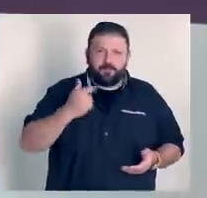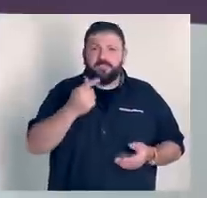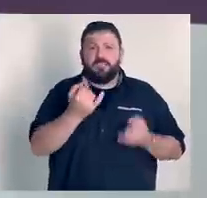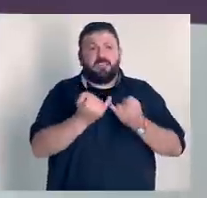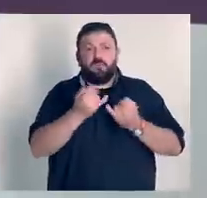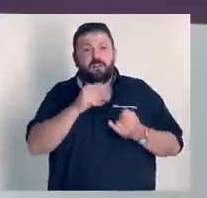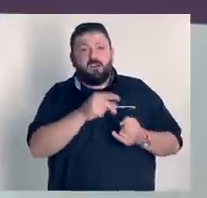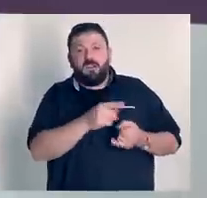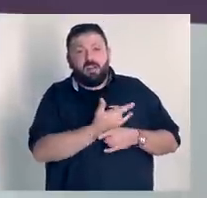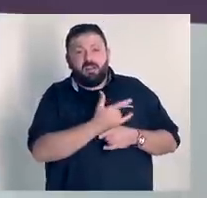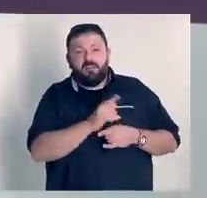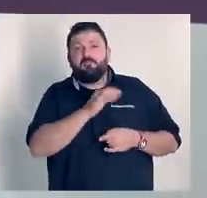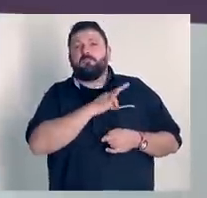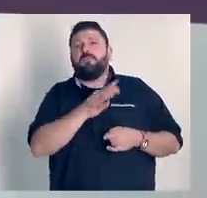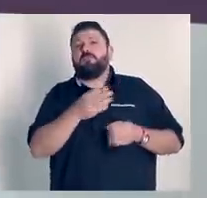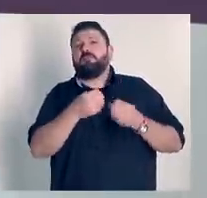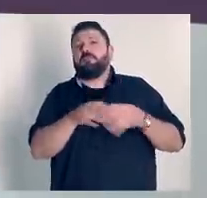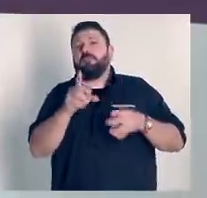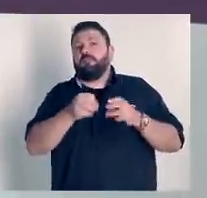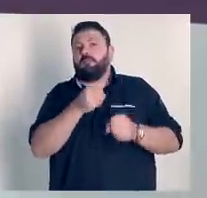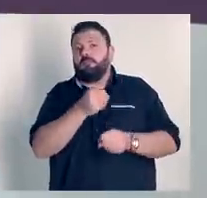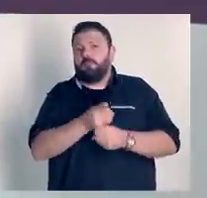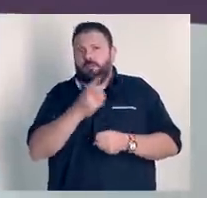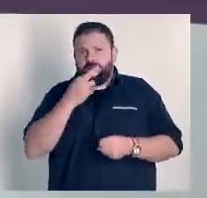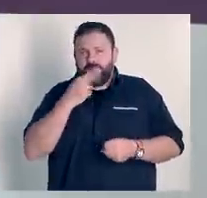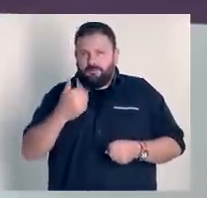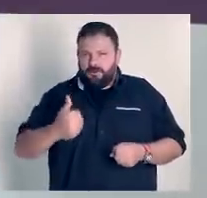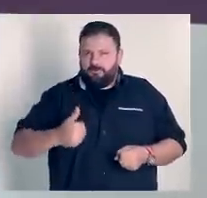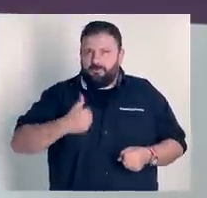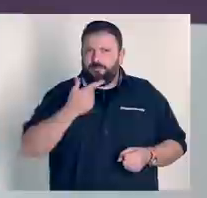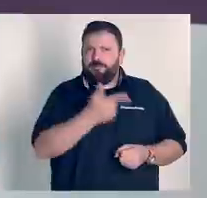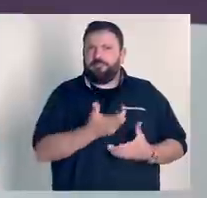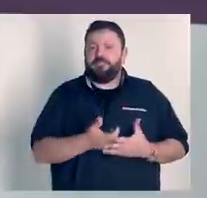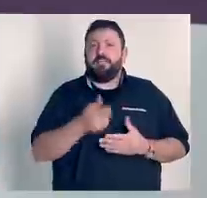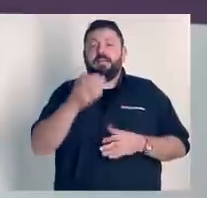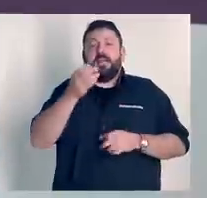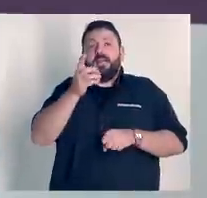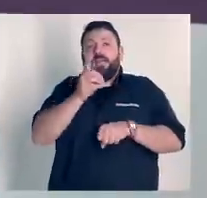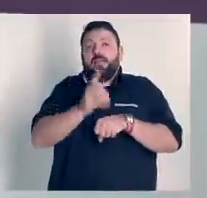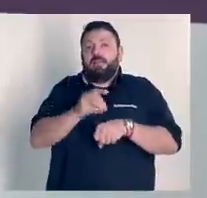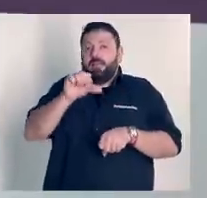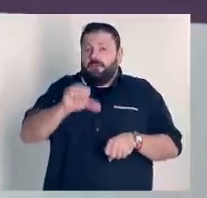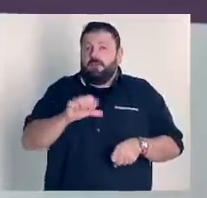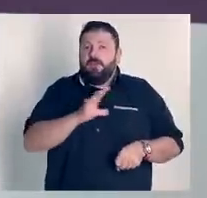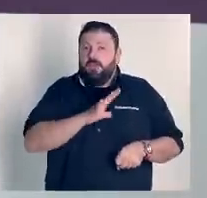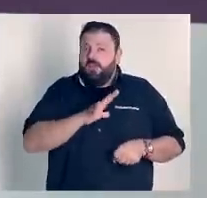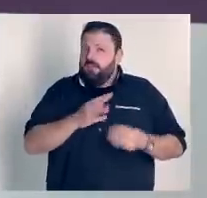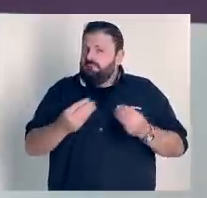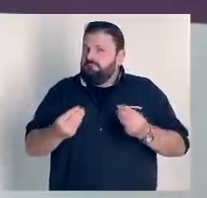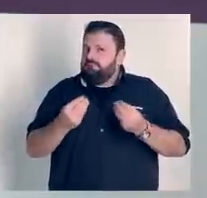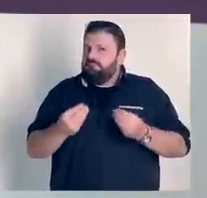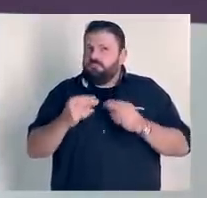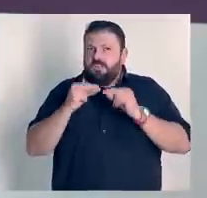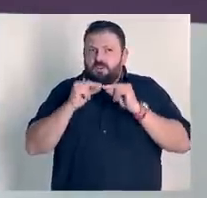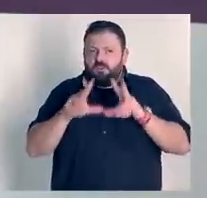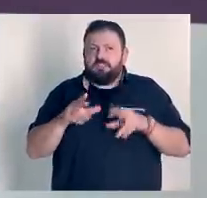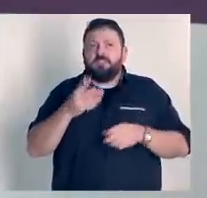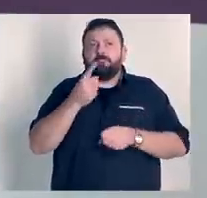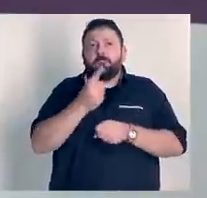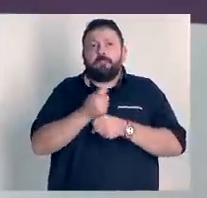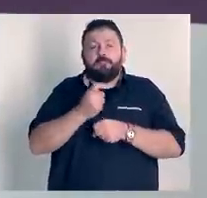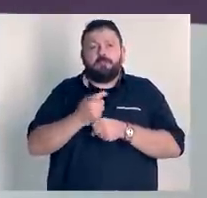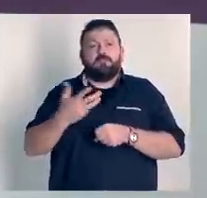estas juntas de negocio que va a haber. Y bueno, pues el día de hoy seguimos, tenemos muchas noticias para todos ustedes. Lo primero es que tenemos un